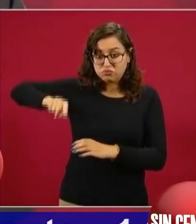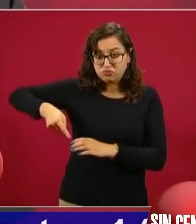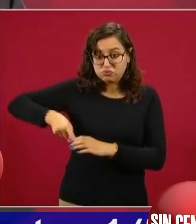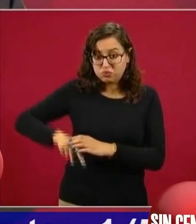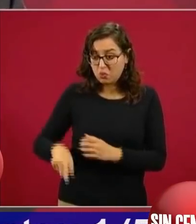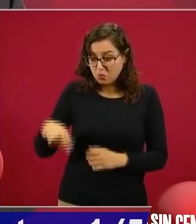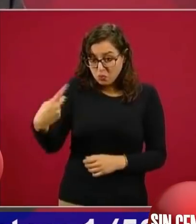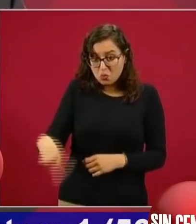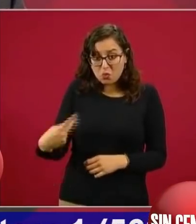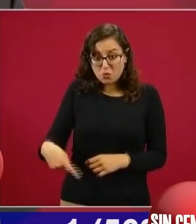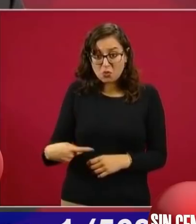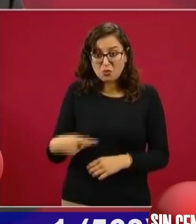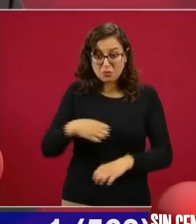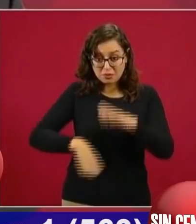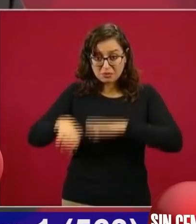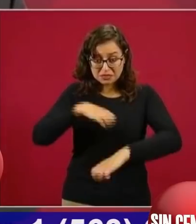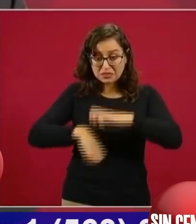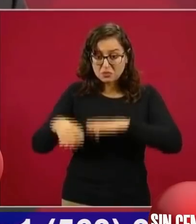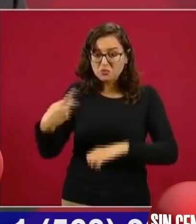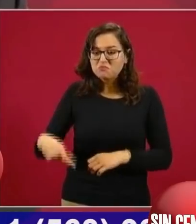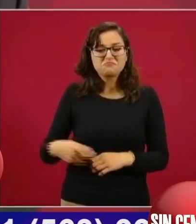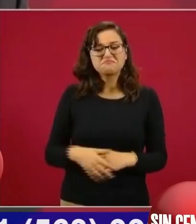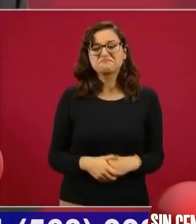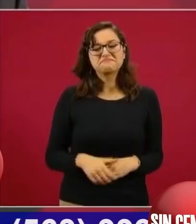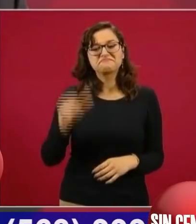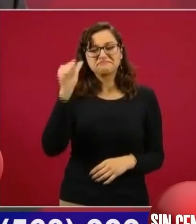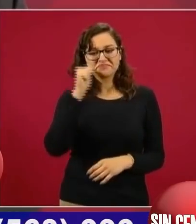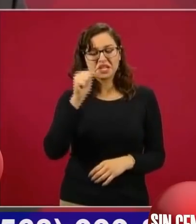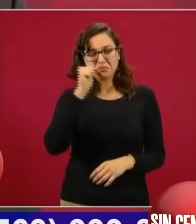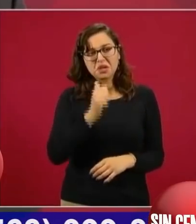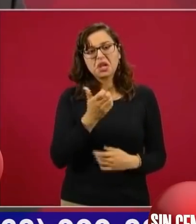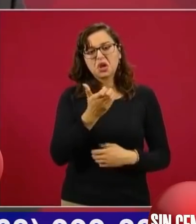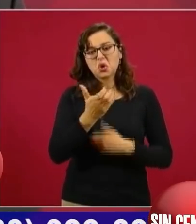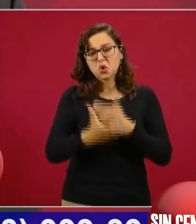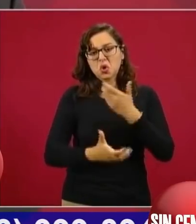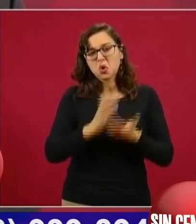manera directa por la empresa. Se contrata la perforación.